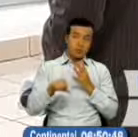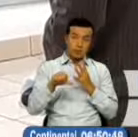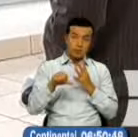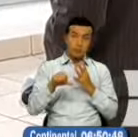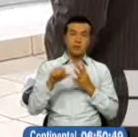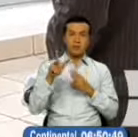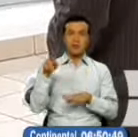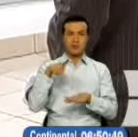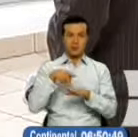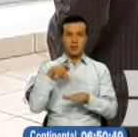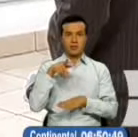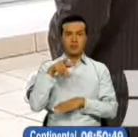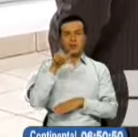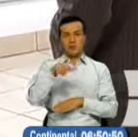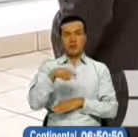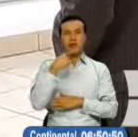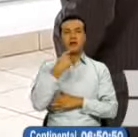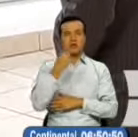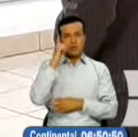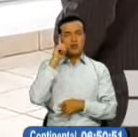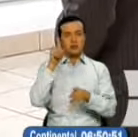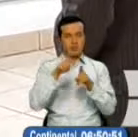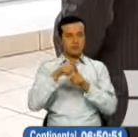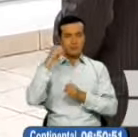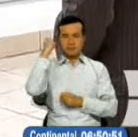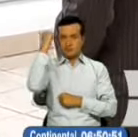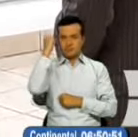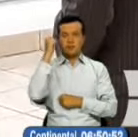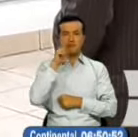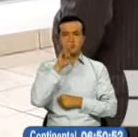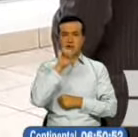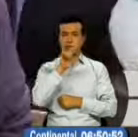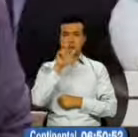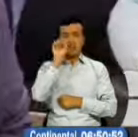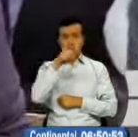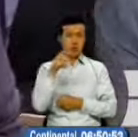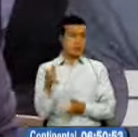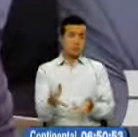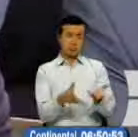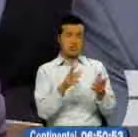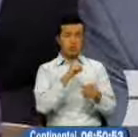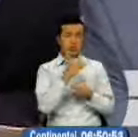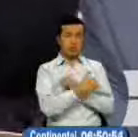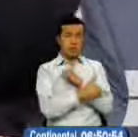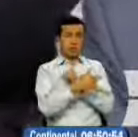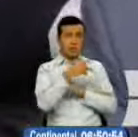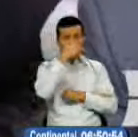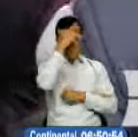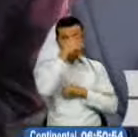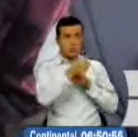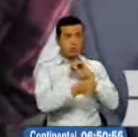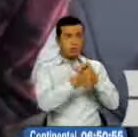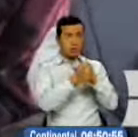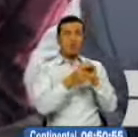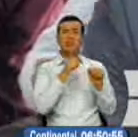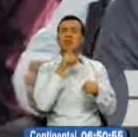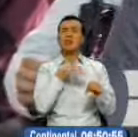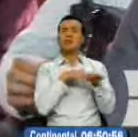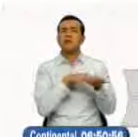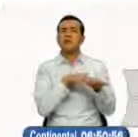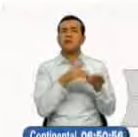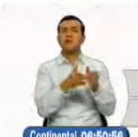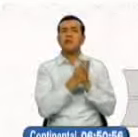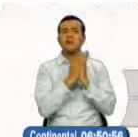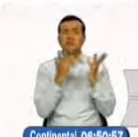El catedrático Fernando Casado concuerda con el derecho de Villavicencio de solicitar asilo. Sin embargo, no deja de llamarle la atención quién respalde en Perú este